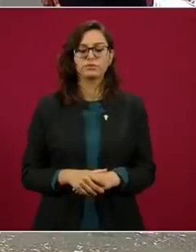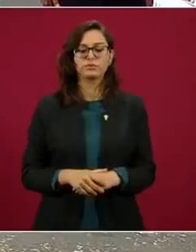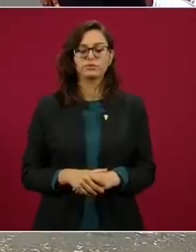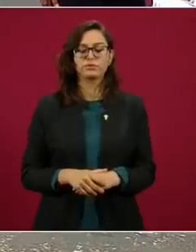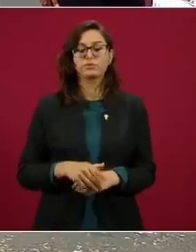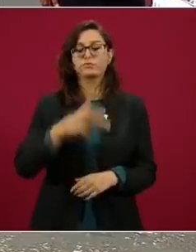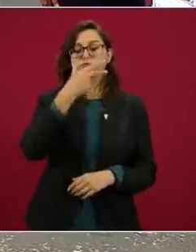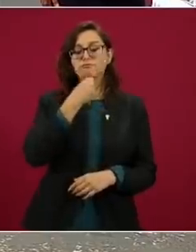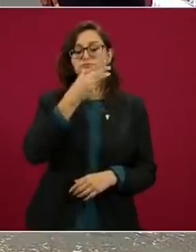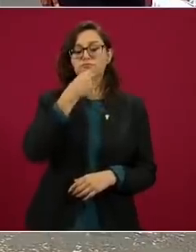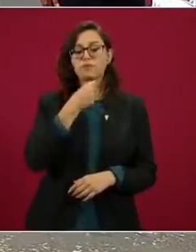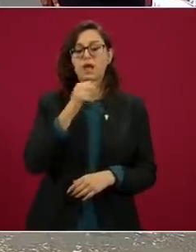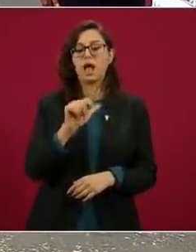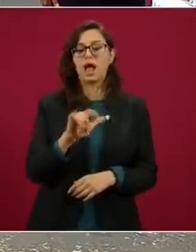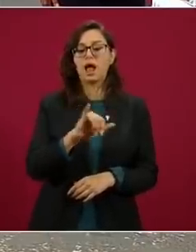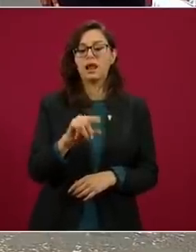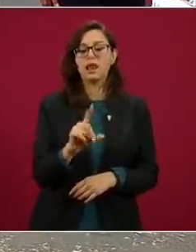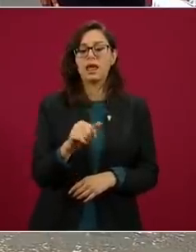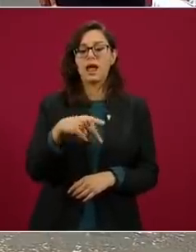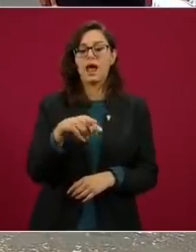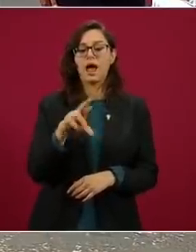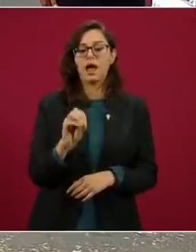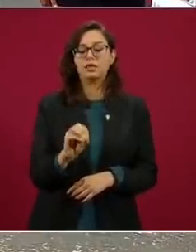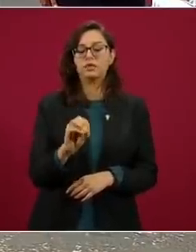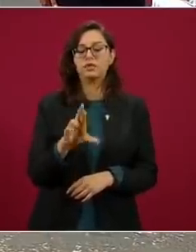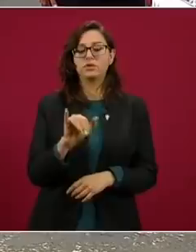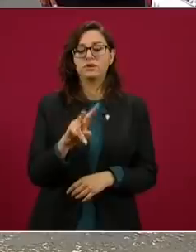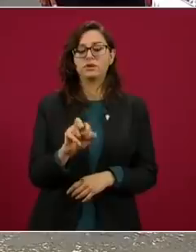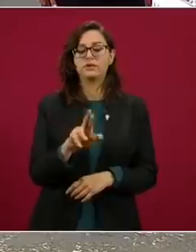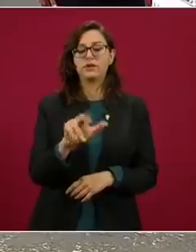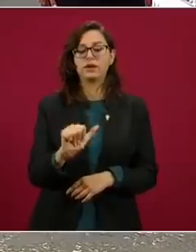médico alejandro rivera morán